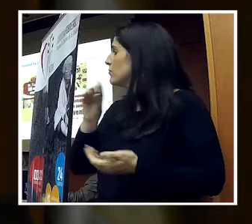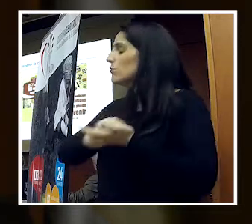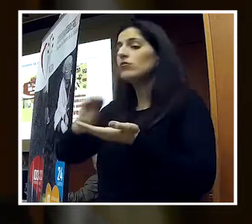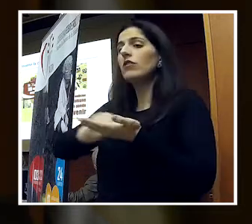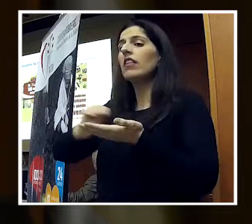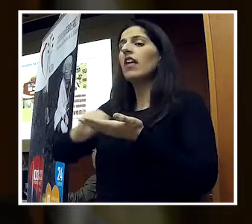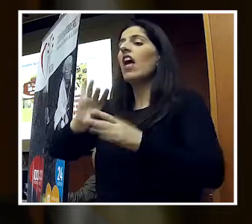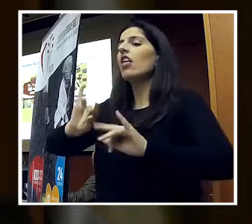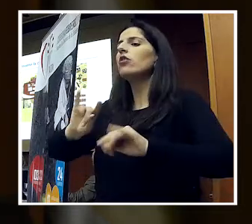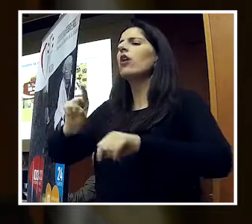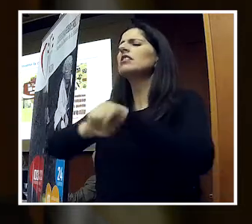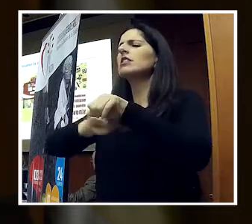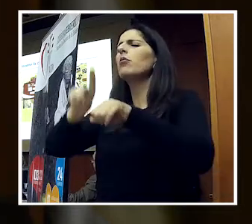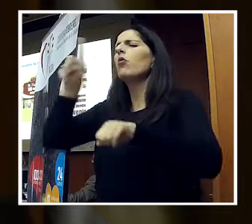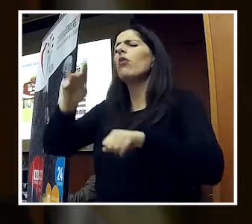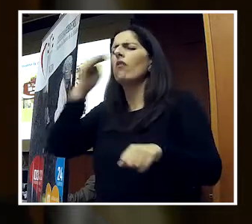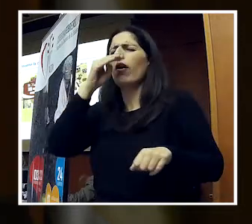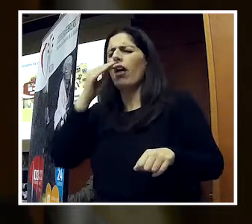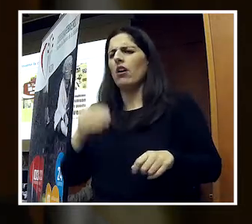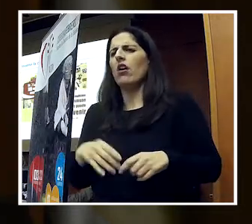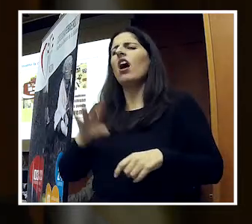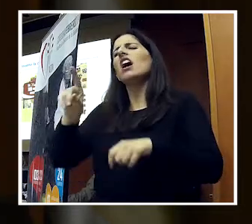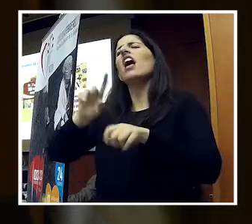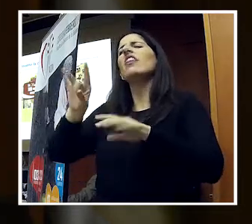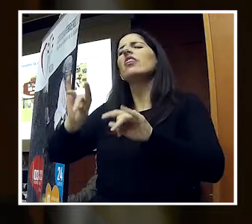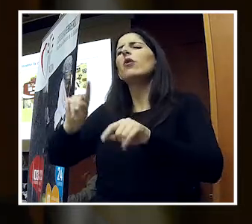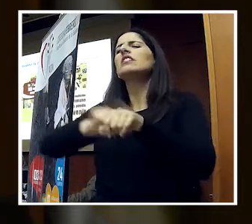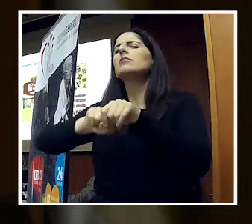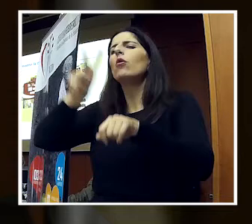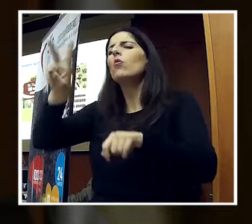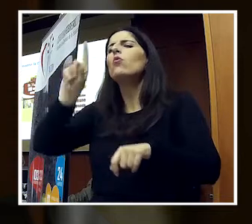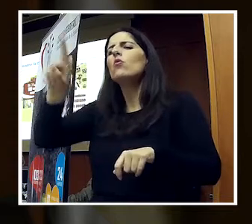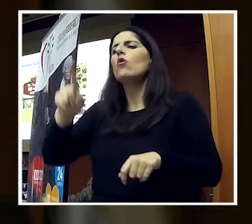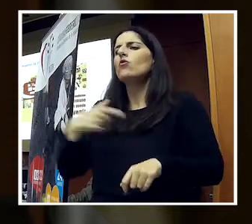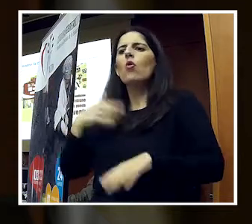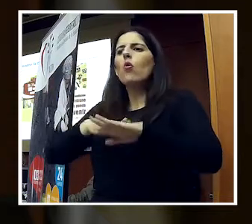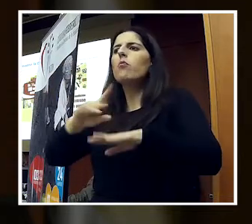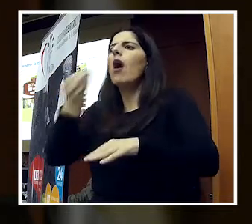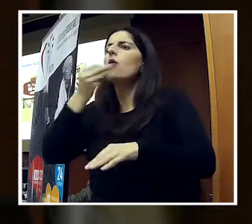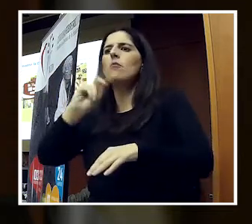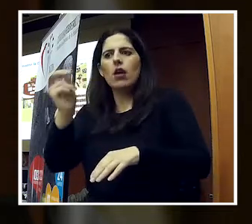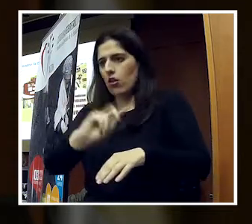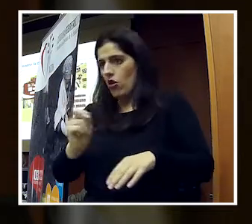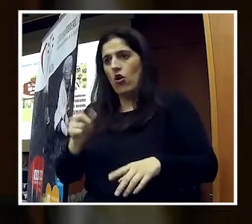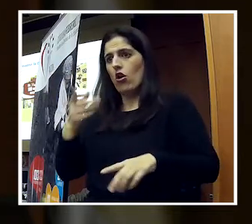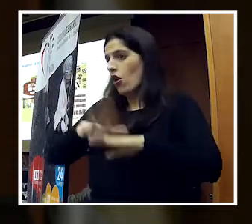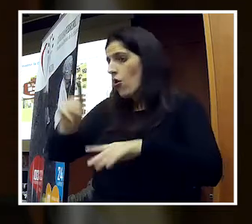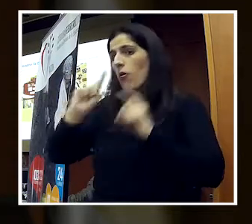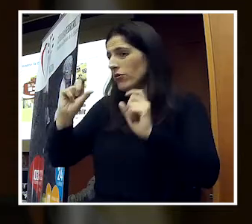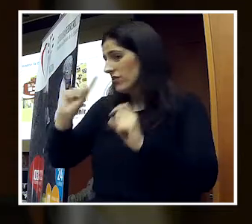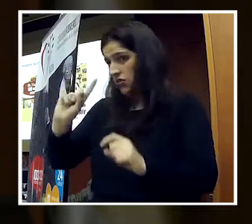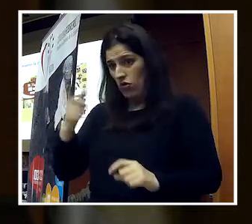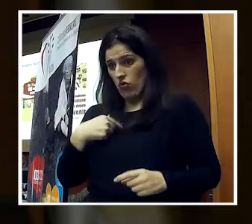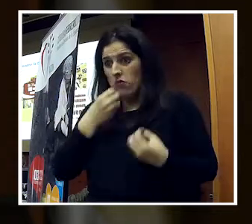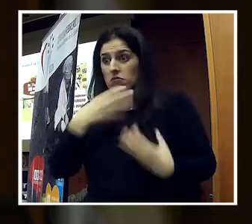diabéticos tipo 1 se enfadan, y con razón, y dicen, la diabetes tipo 1 no se causa por comer azúcar, porque no depende de la obesidad. Es